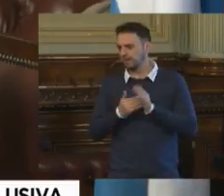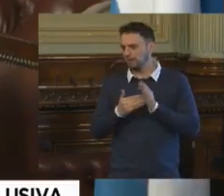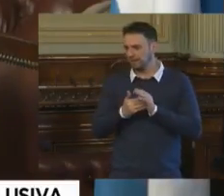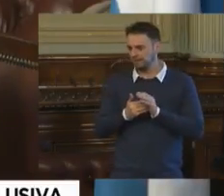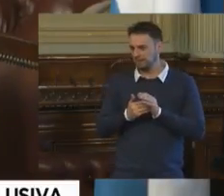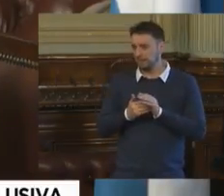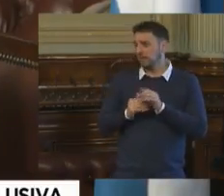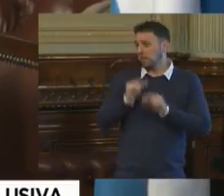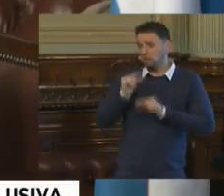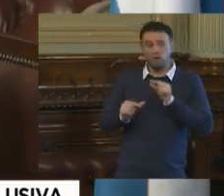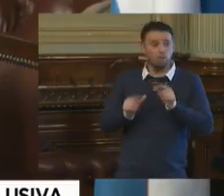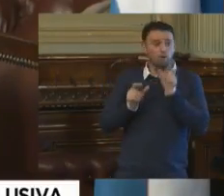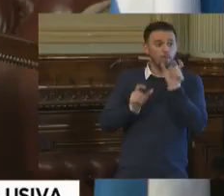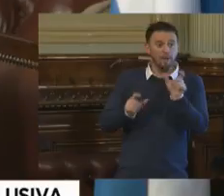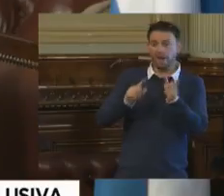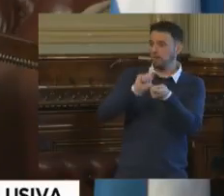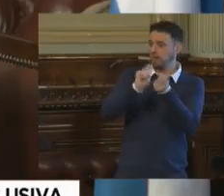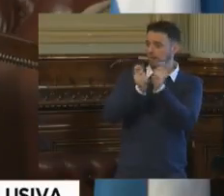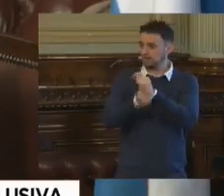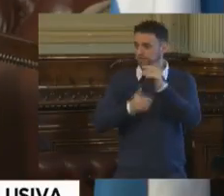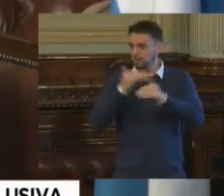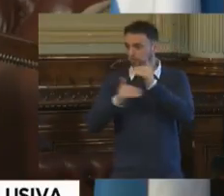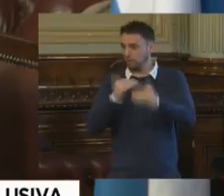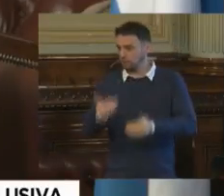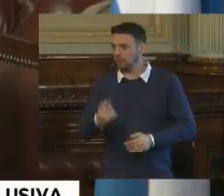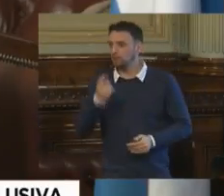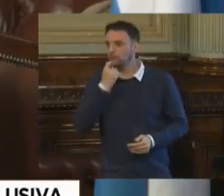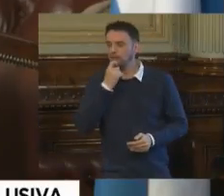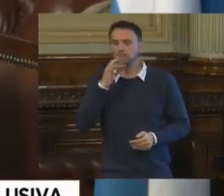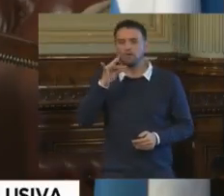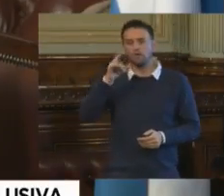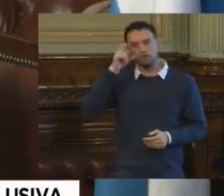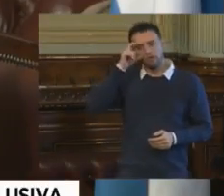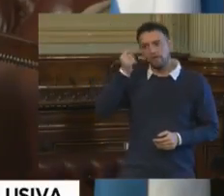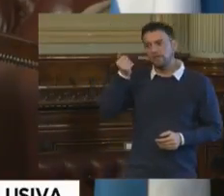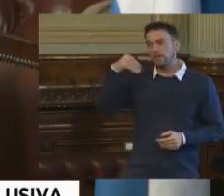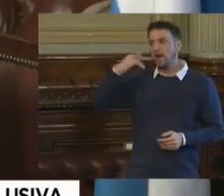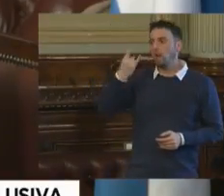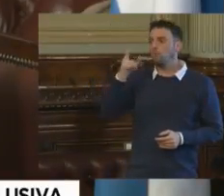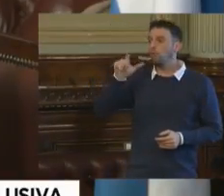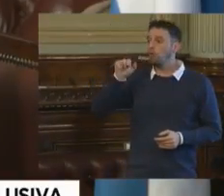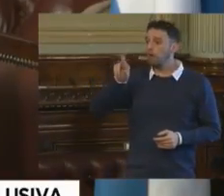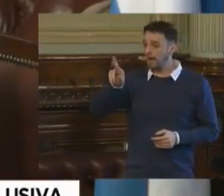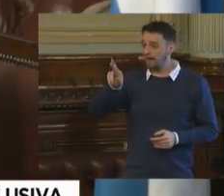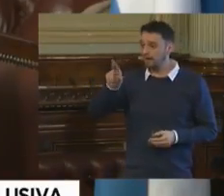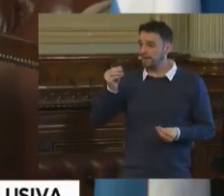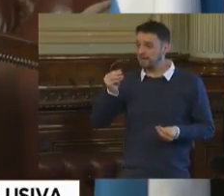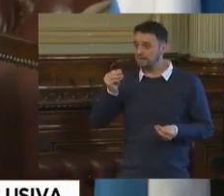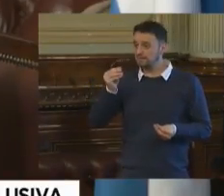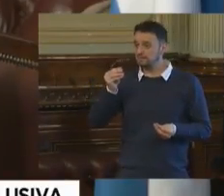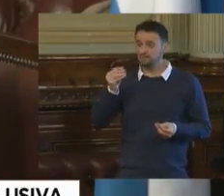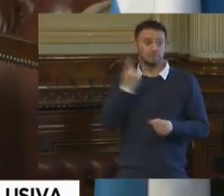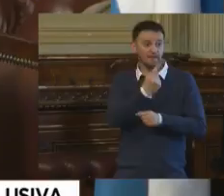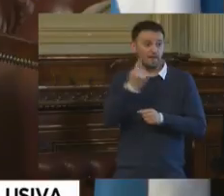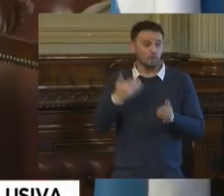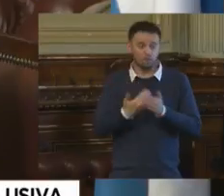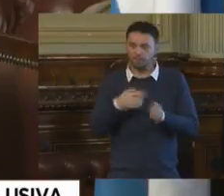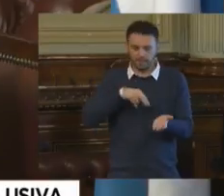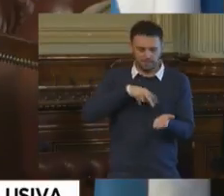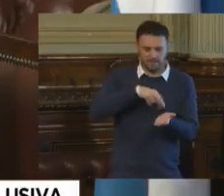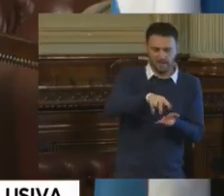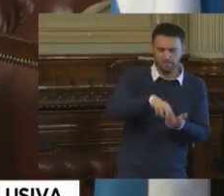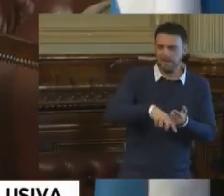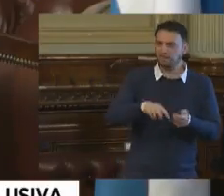es que todos realizamos las mismas funciones por ejemplo deambular y que algunos lo van a hacer caminando otros lo van a hacer